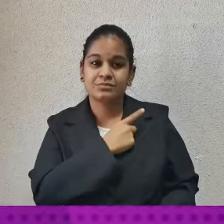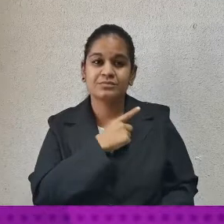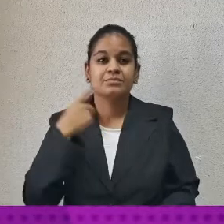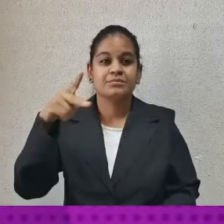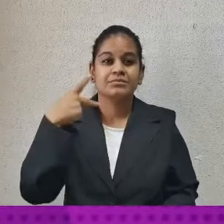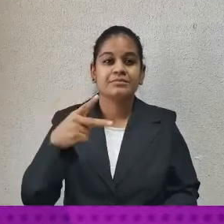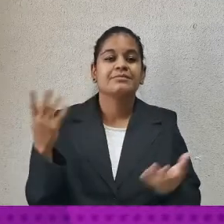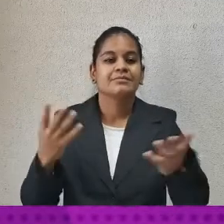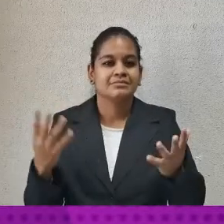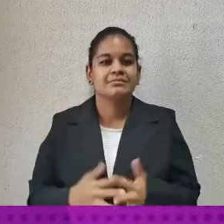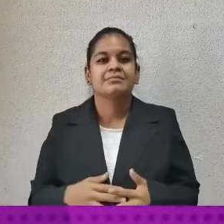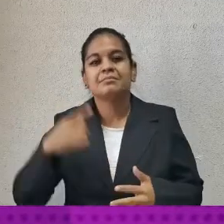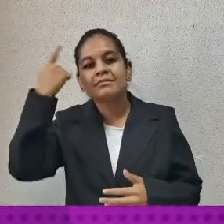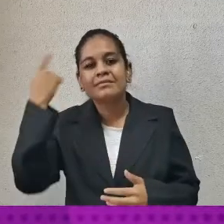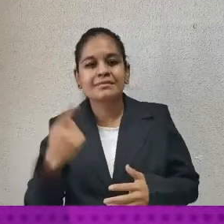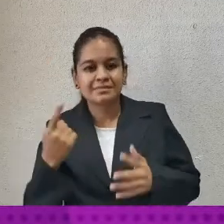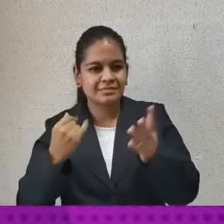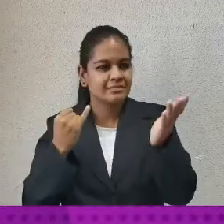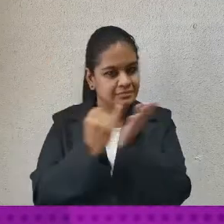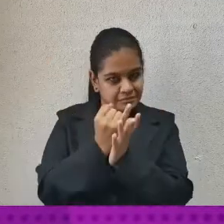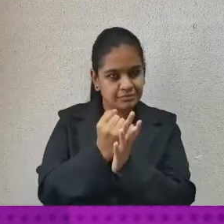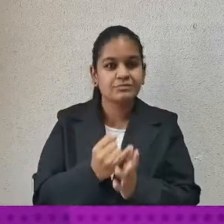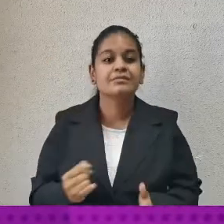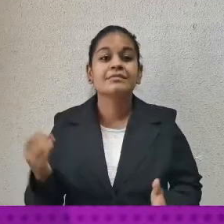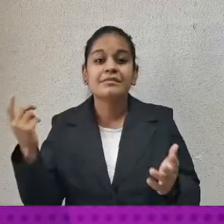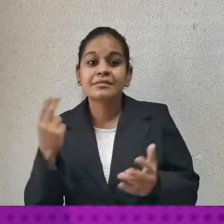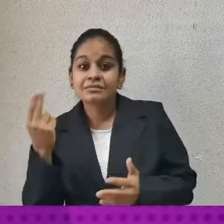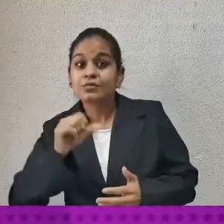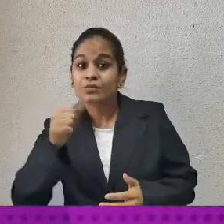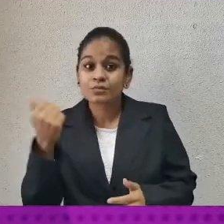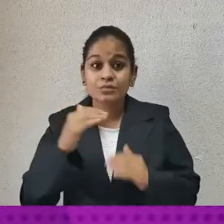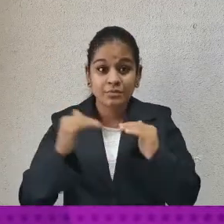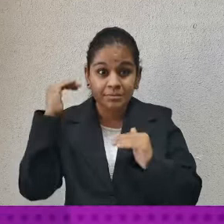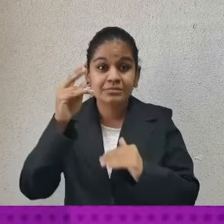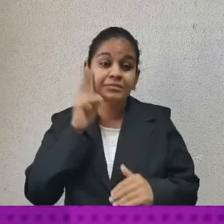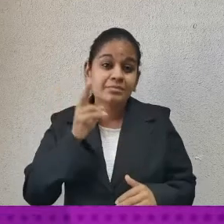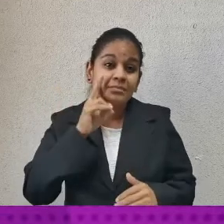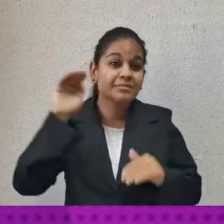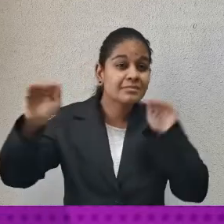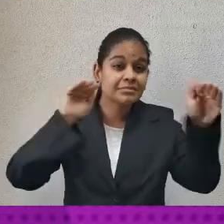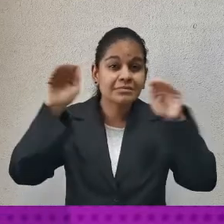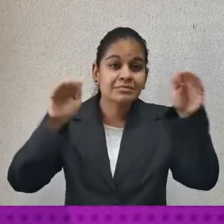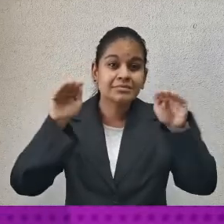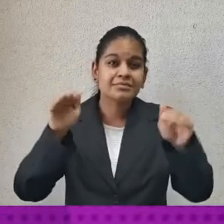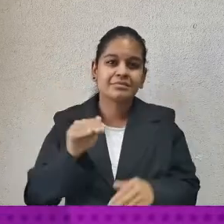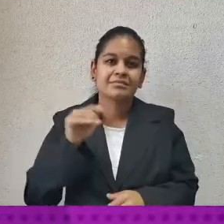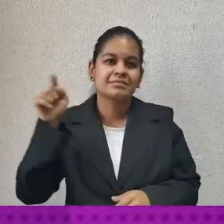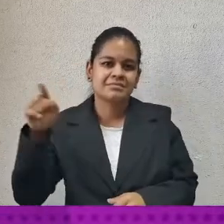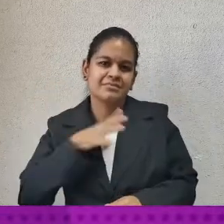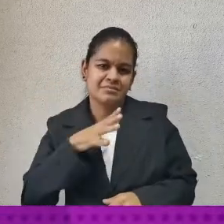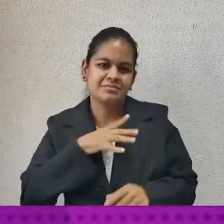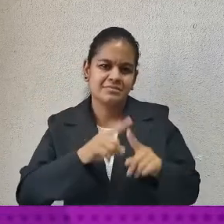funcional y obviamente la capacidad para dictar sentencias sin tener que depender de ninguna instancia, ni del